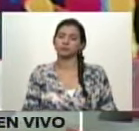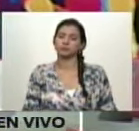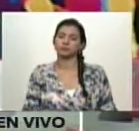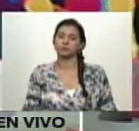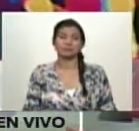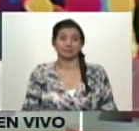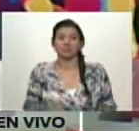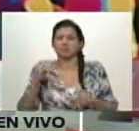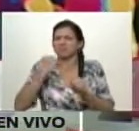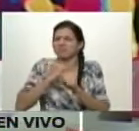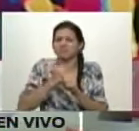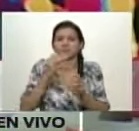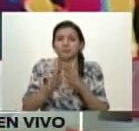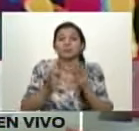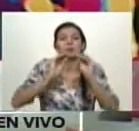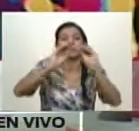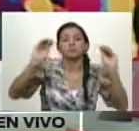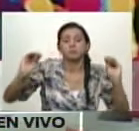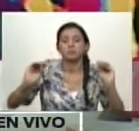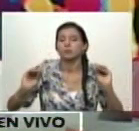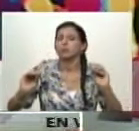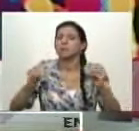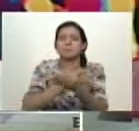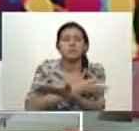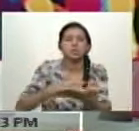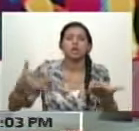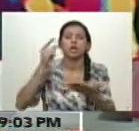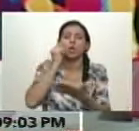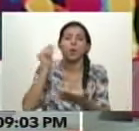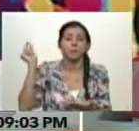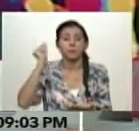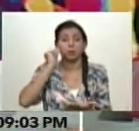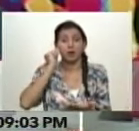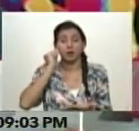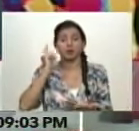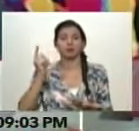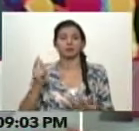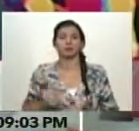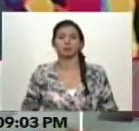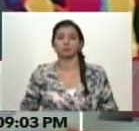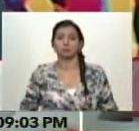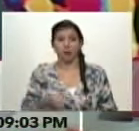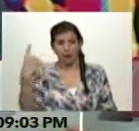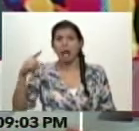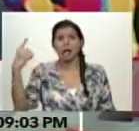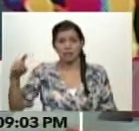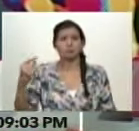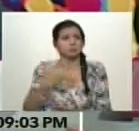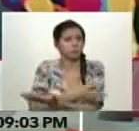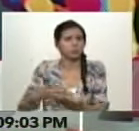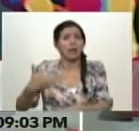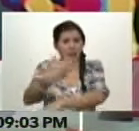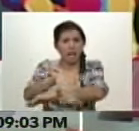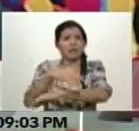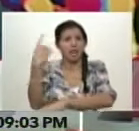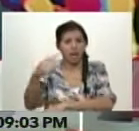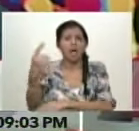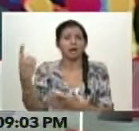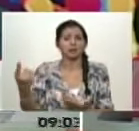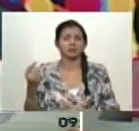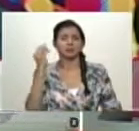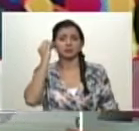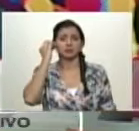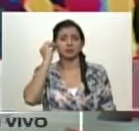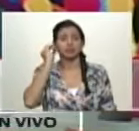convocar a millones de voluntades, de hombres, de mujeres que están, son millones, hermanos, están en las calles y